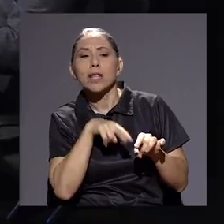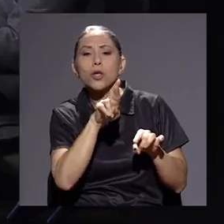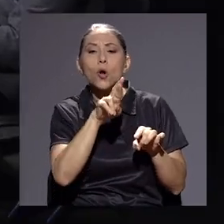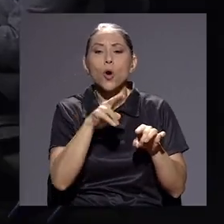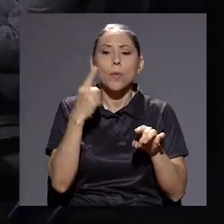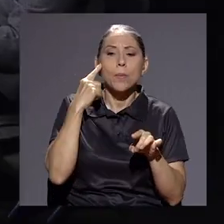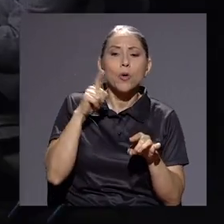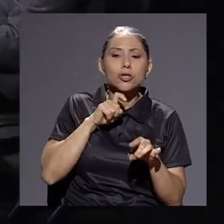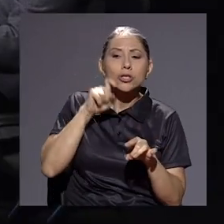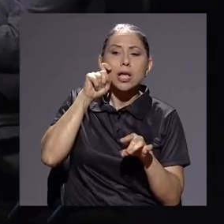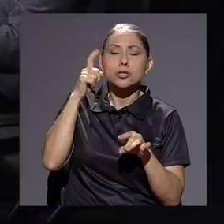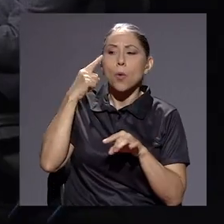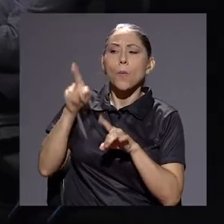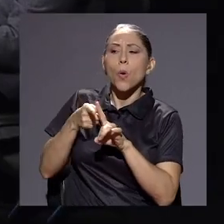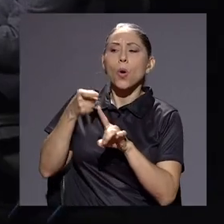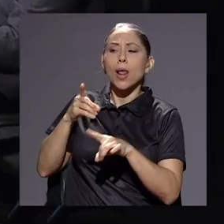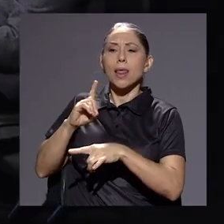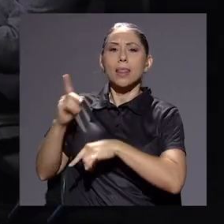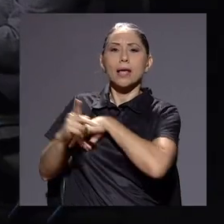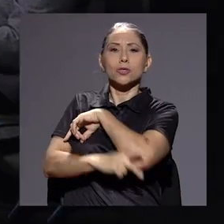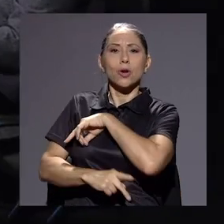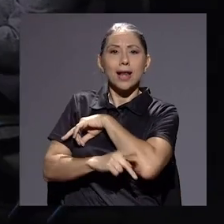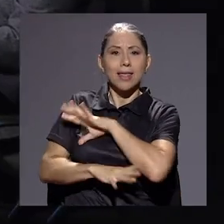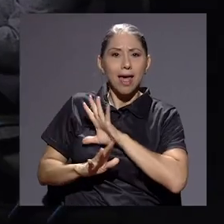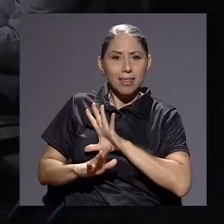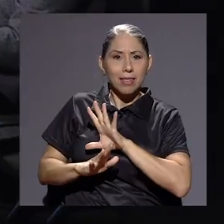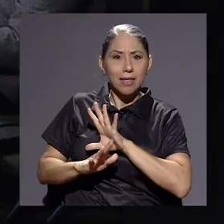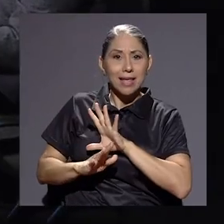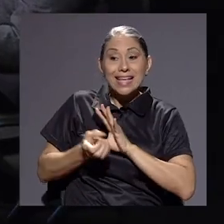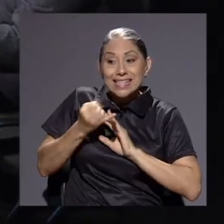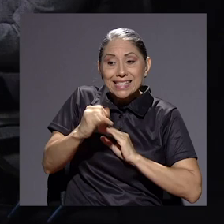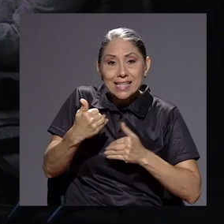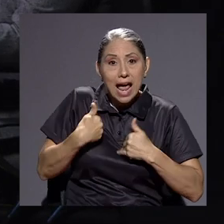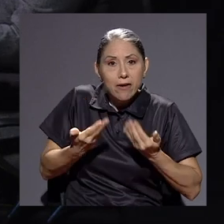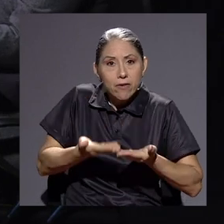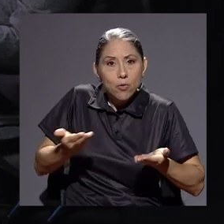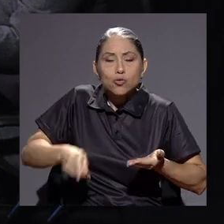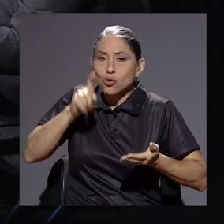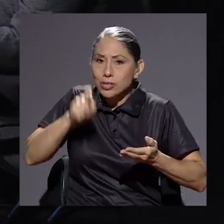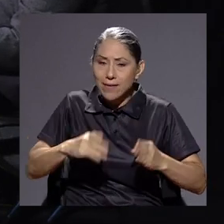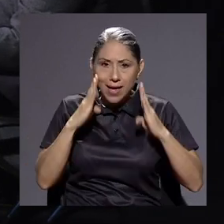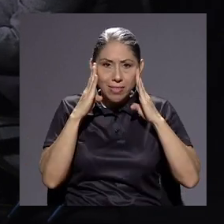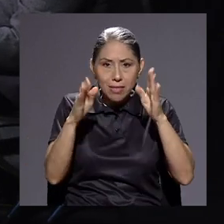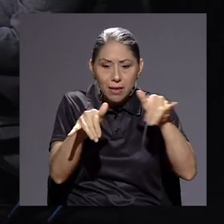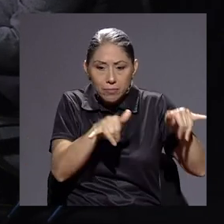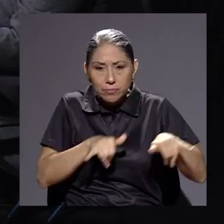nacionalidad, mientras los recursos estén, se tiene que atender a la gente. Uh-huh. Eso